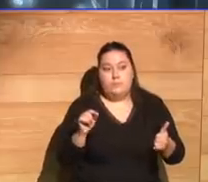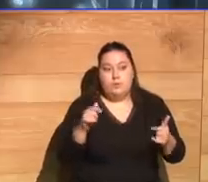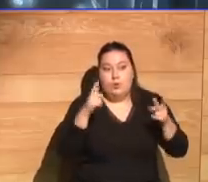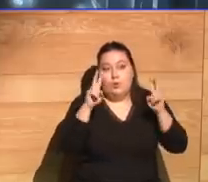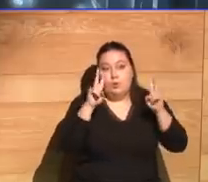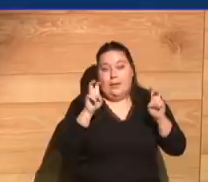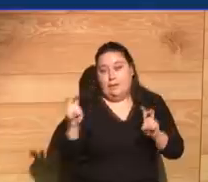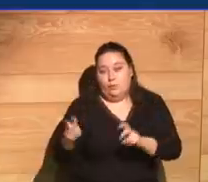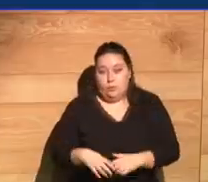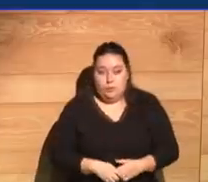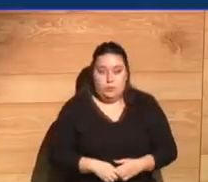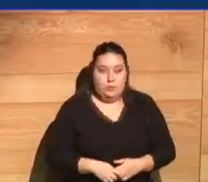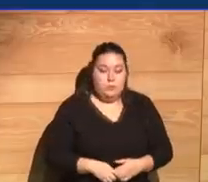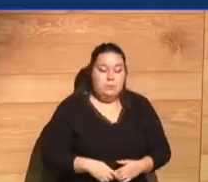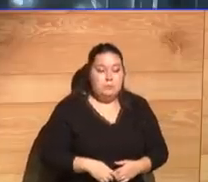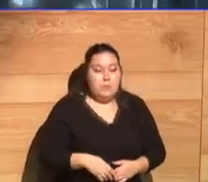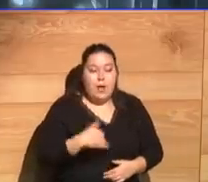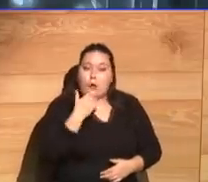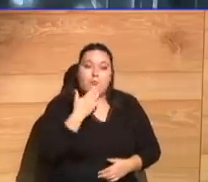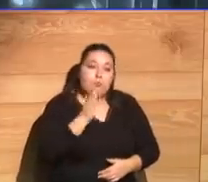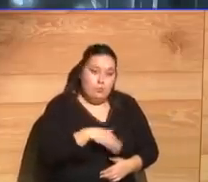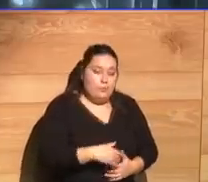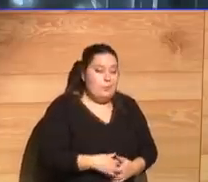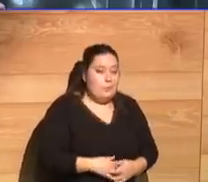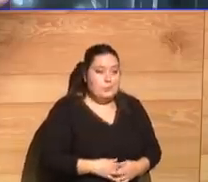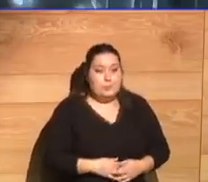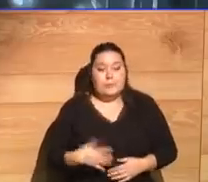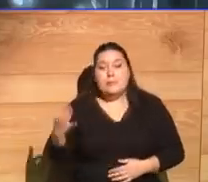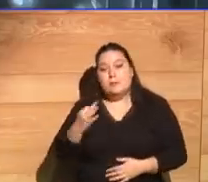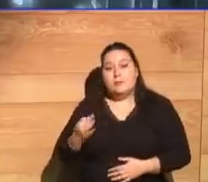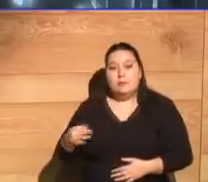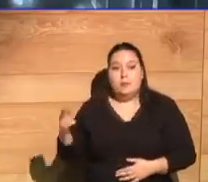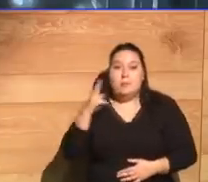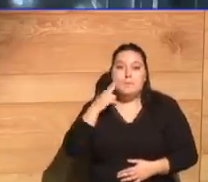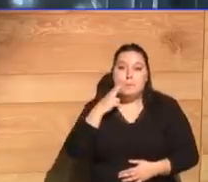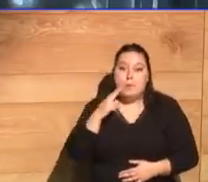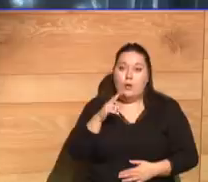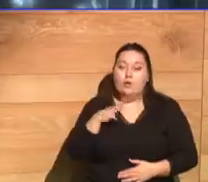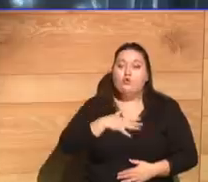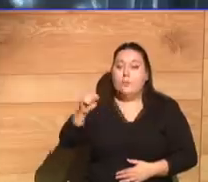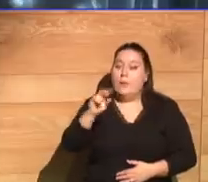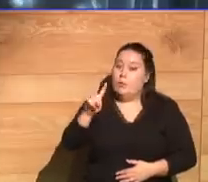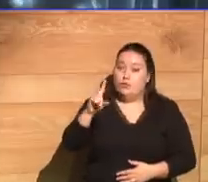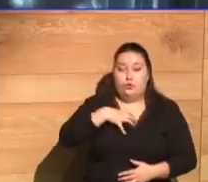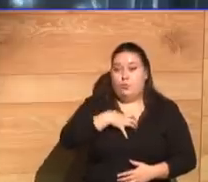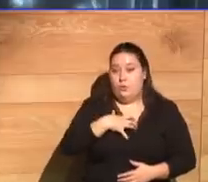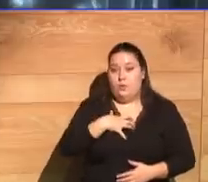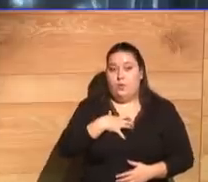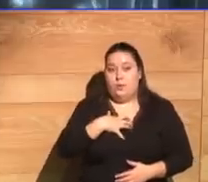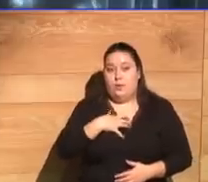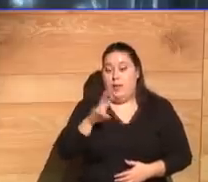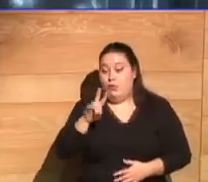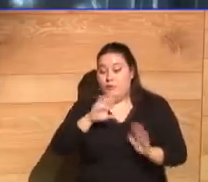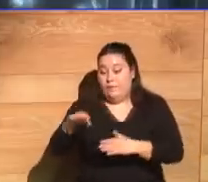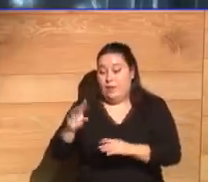Claro, y se quedaba muy guay. ¿Qué es lo que pasa? Que como tenían miedo de no poder llegar a hacer Superman 2, cogieron el final de la